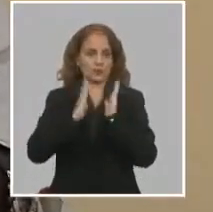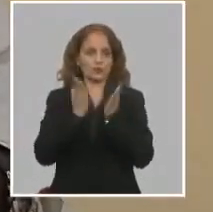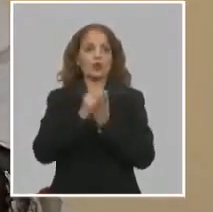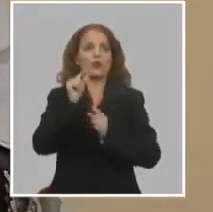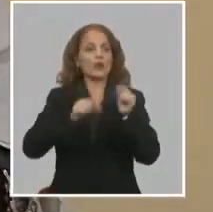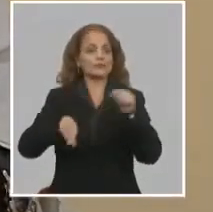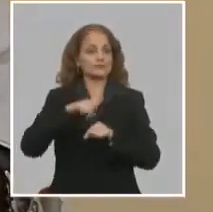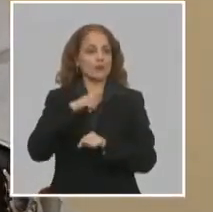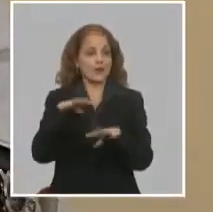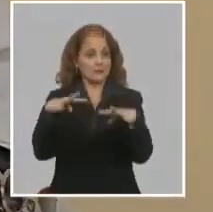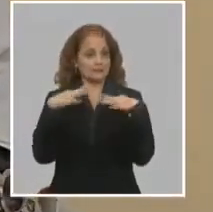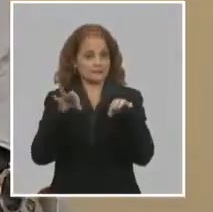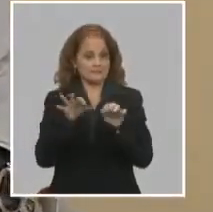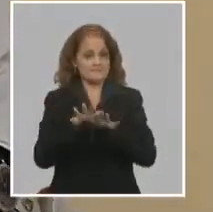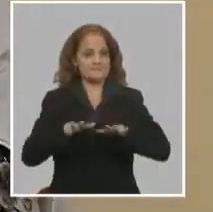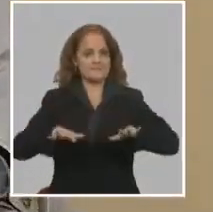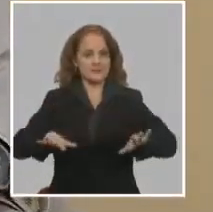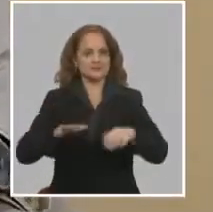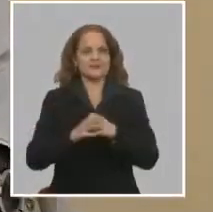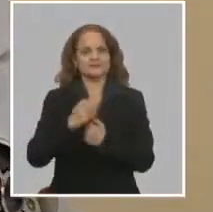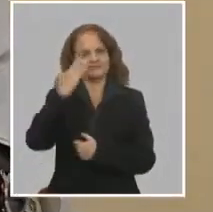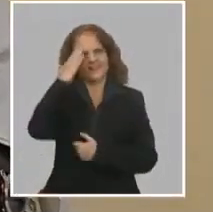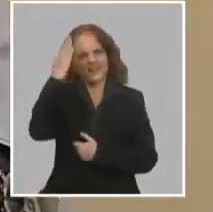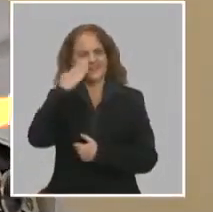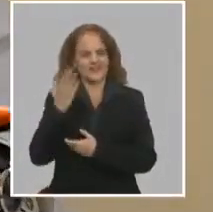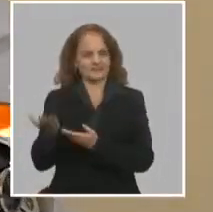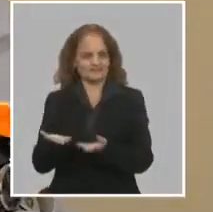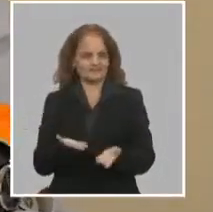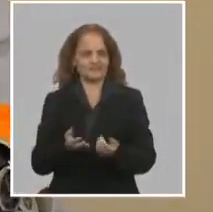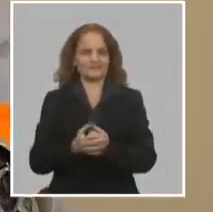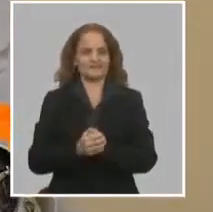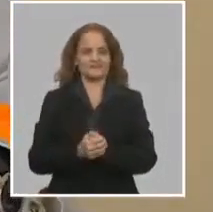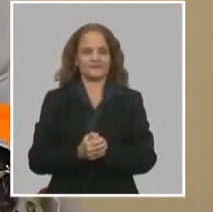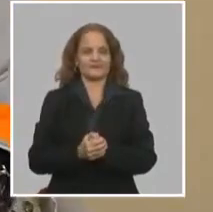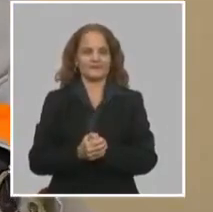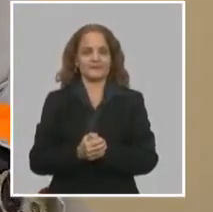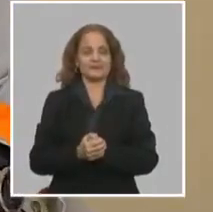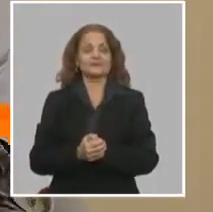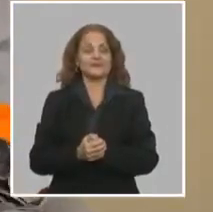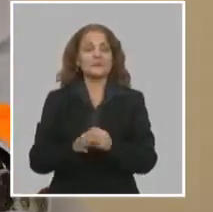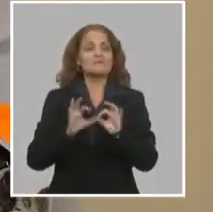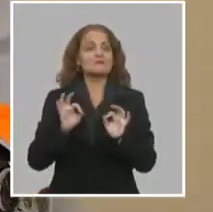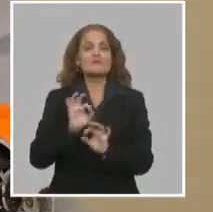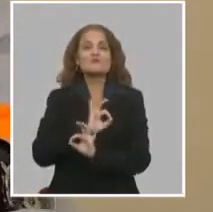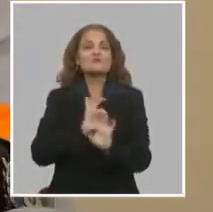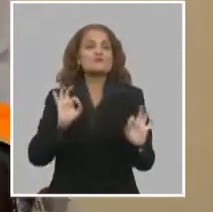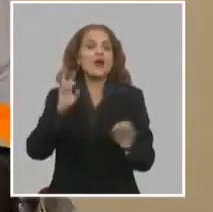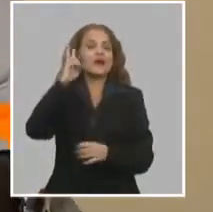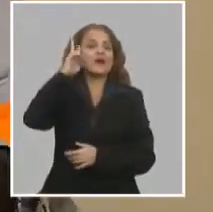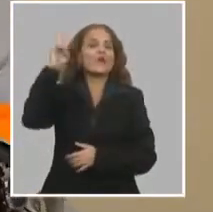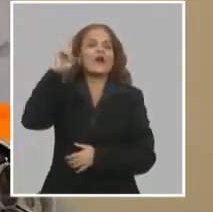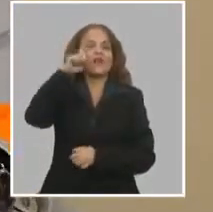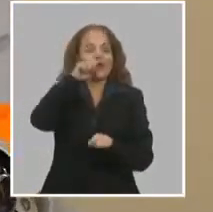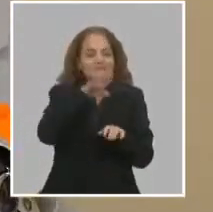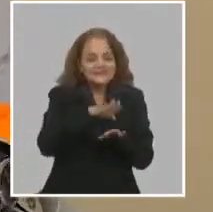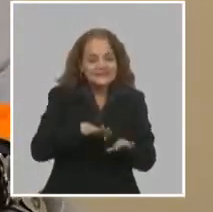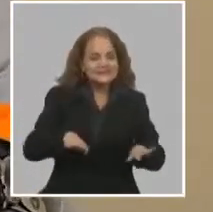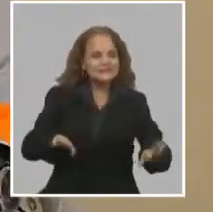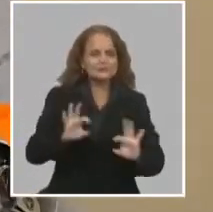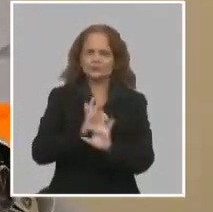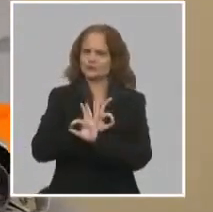televidentes, Radio 20. Gracias por la presentación, y verdad que esos recuerdos de la infancia no lo vamos a olvidar nunca, ¿no? A pesar de